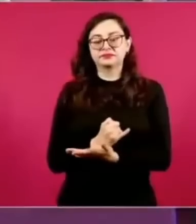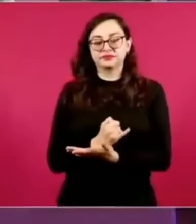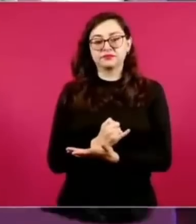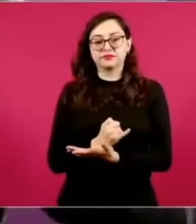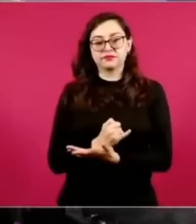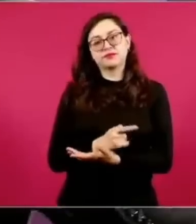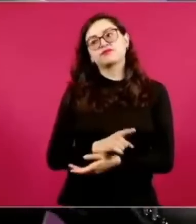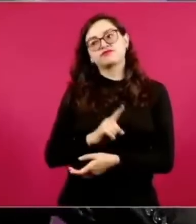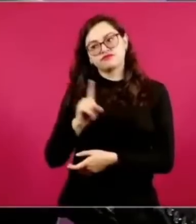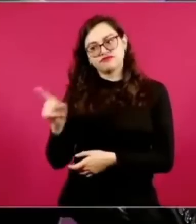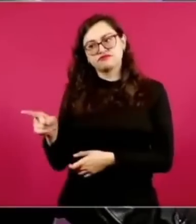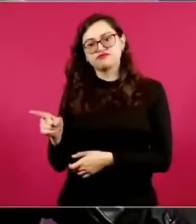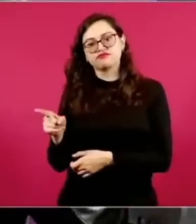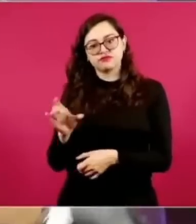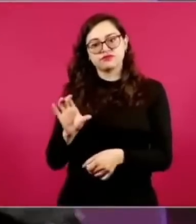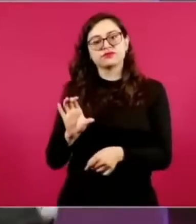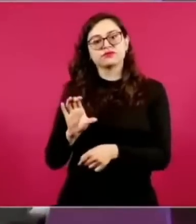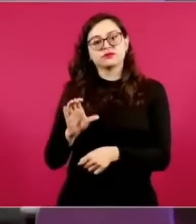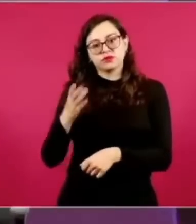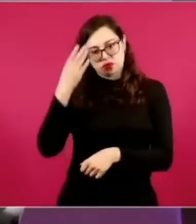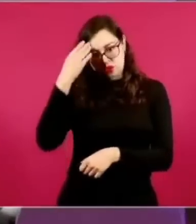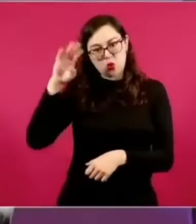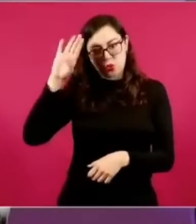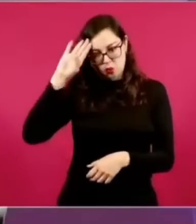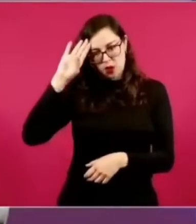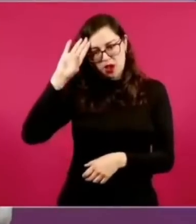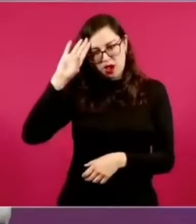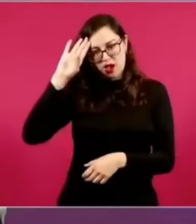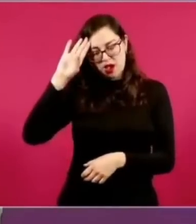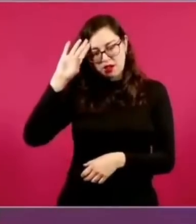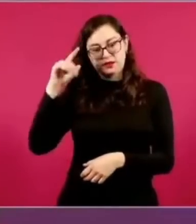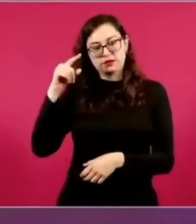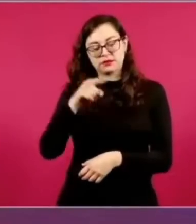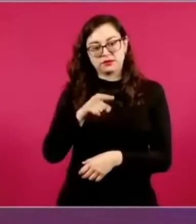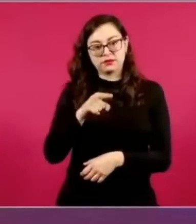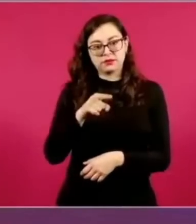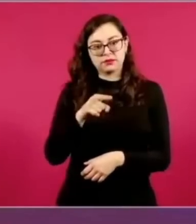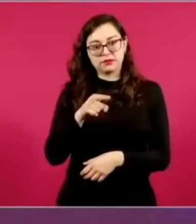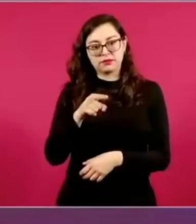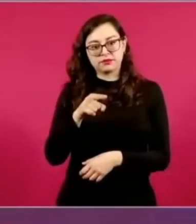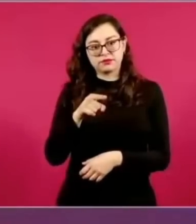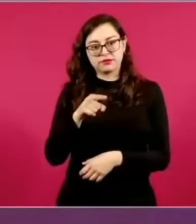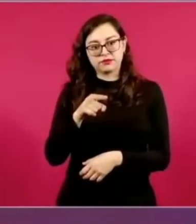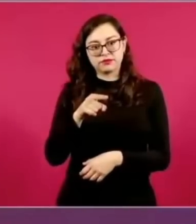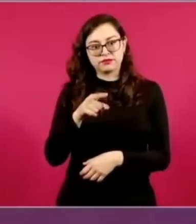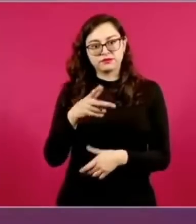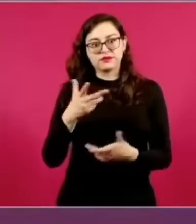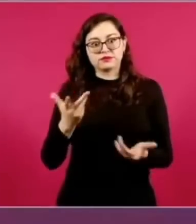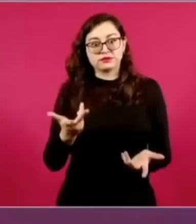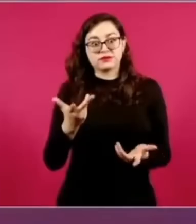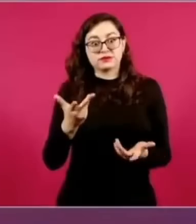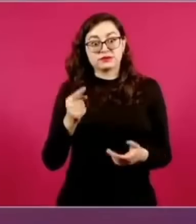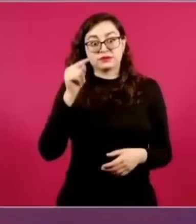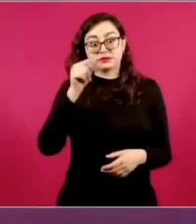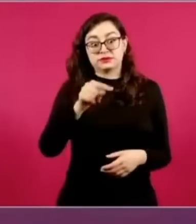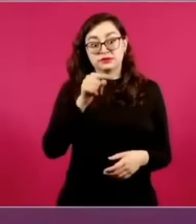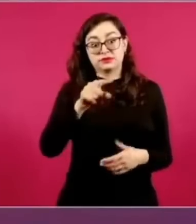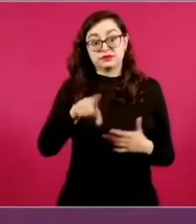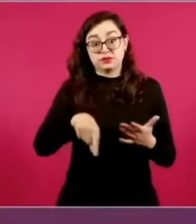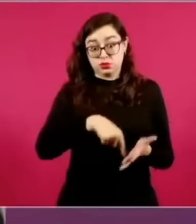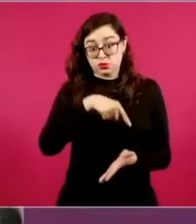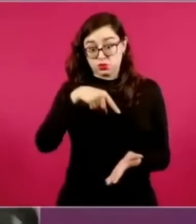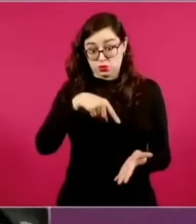a la independencia de Cuba, que era pues la joya de la corona, porque era el único